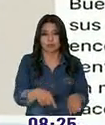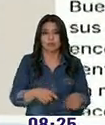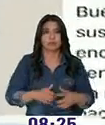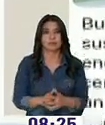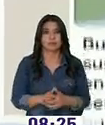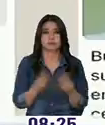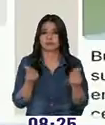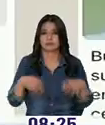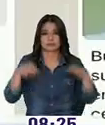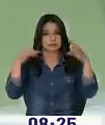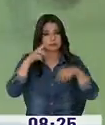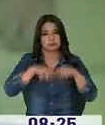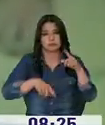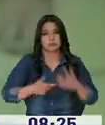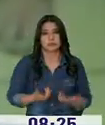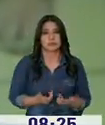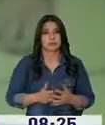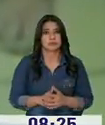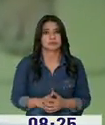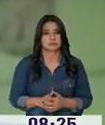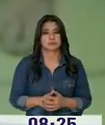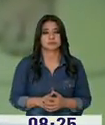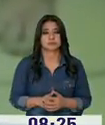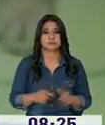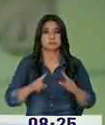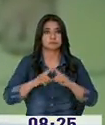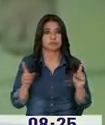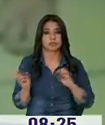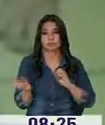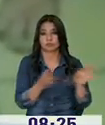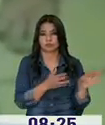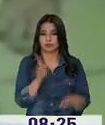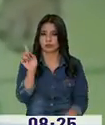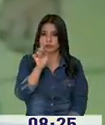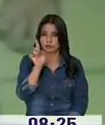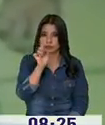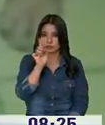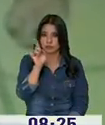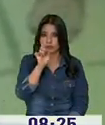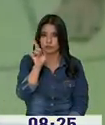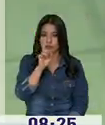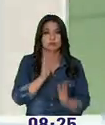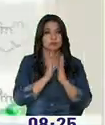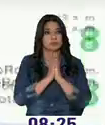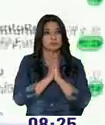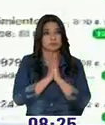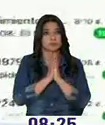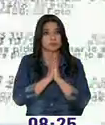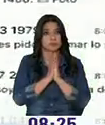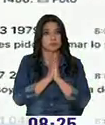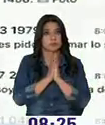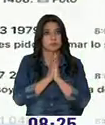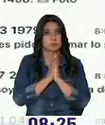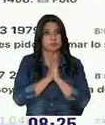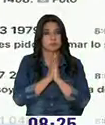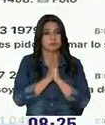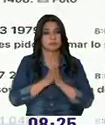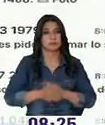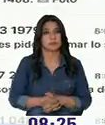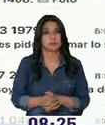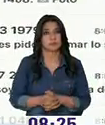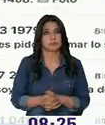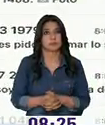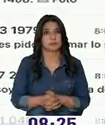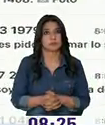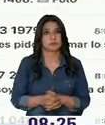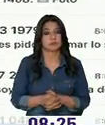situación económica no es muy buena. Claro, mire, pero tampoco lo vayas a votar, ¿no? O sea, no, porque es muy buena. Chao, si uno se